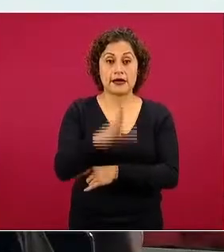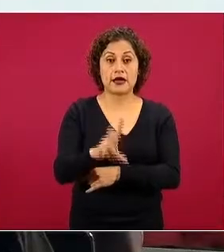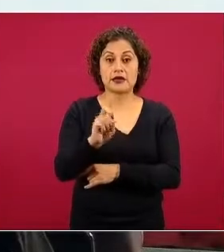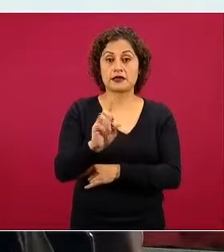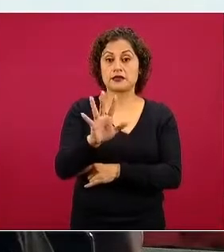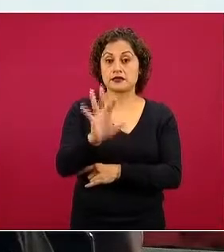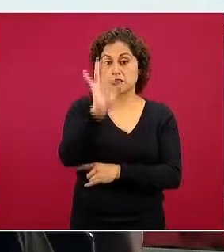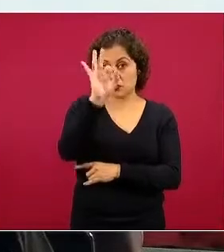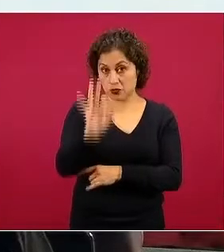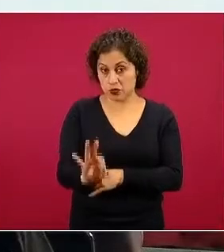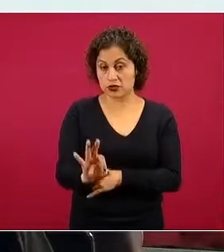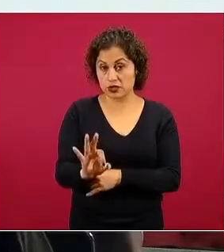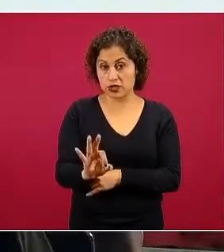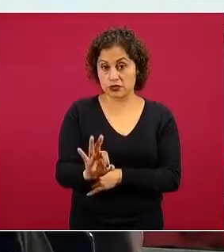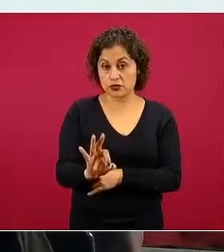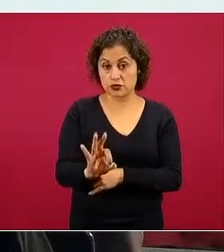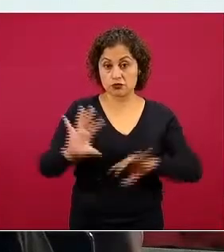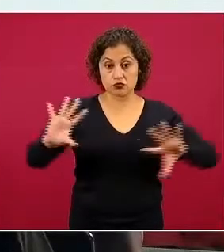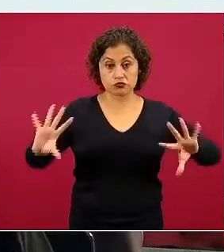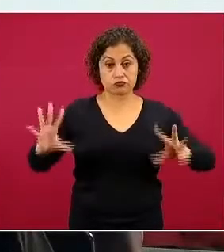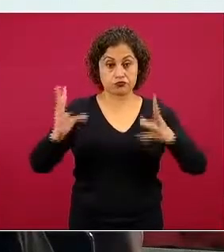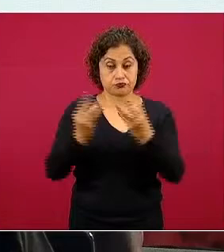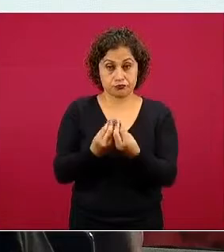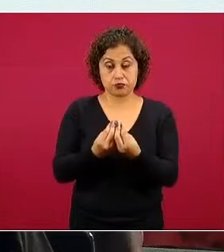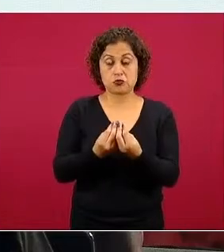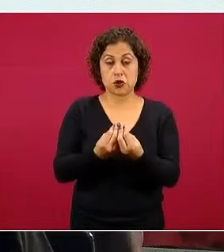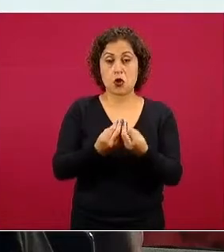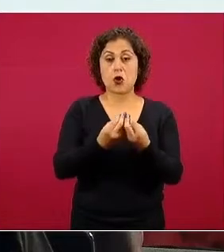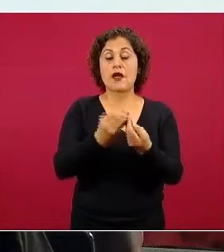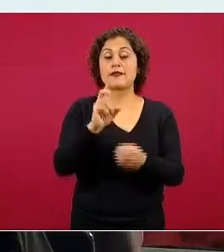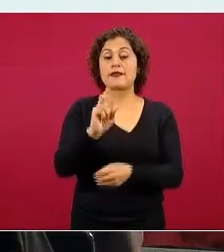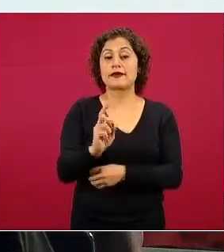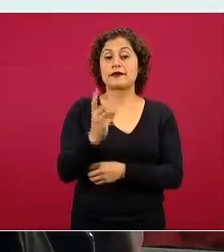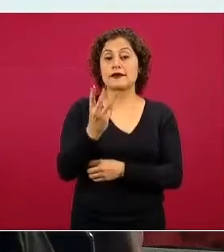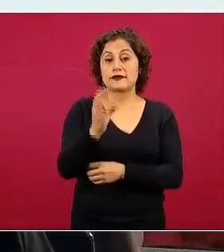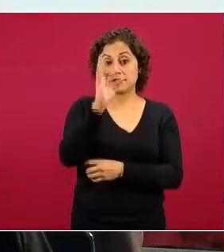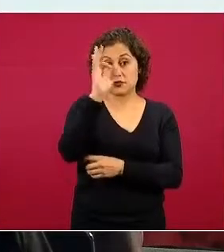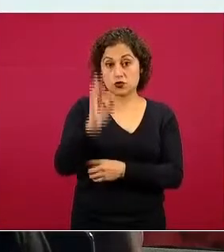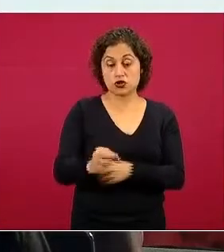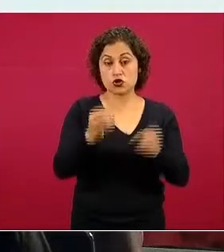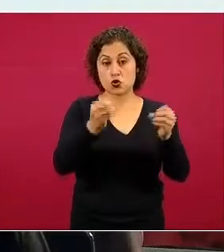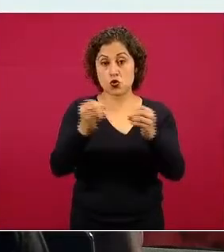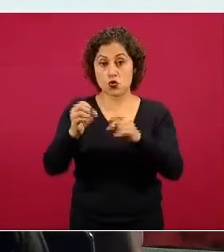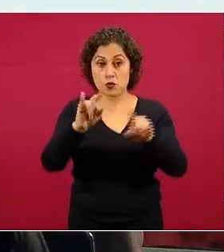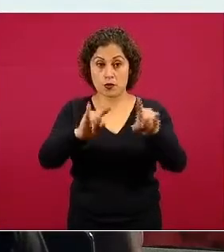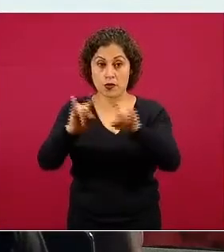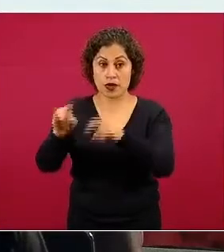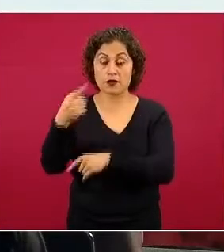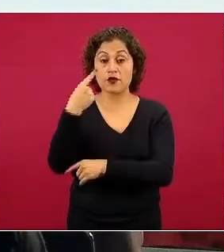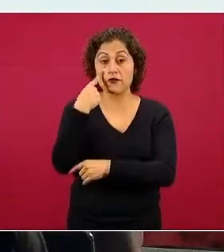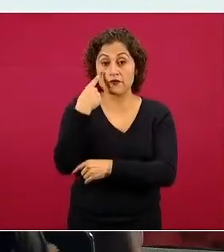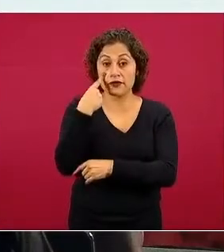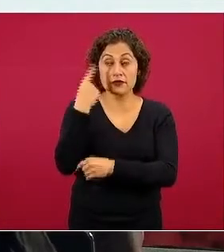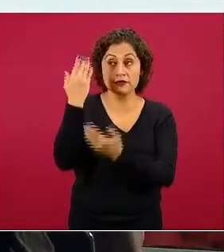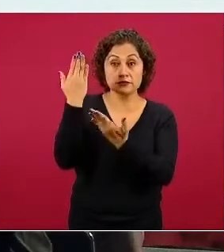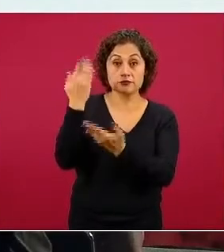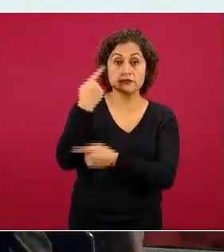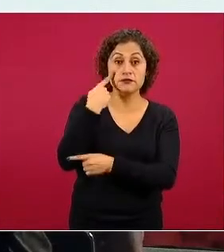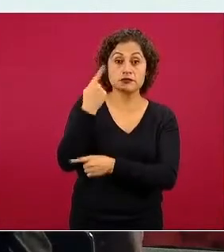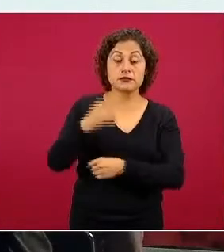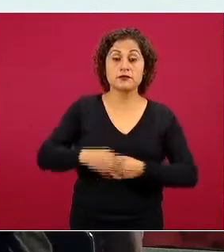general la ocupación total es del 33%. Observen también